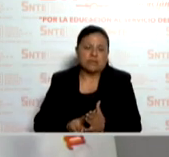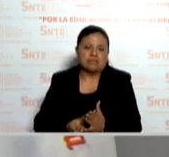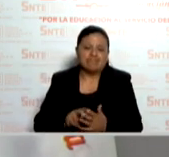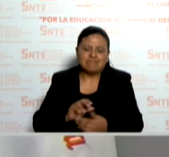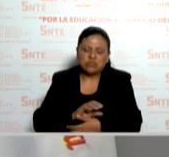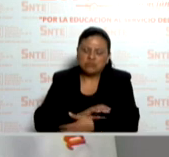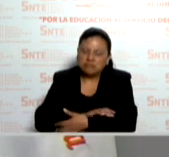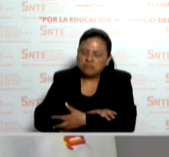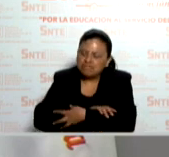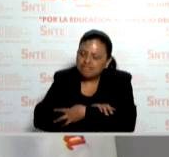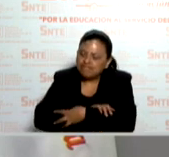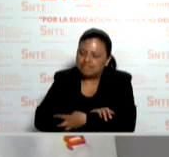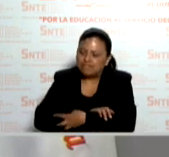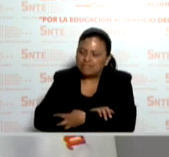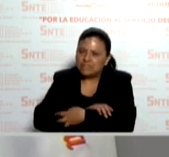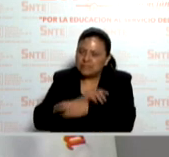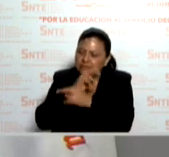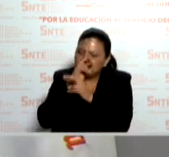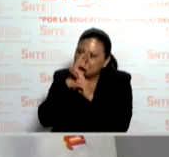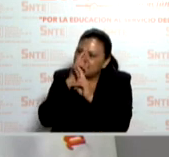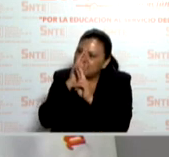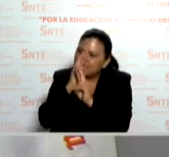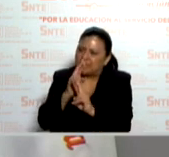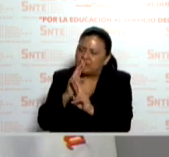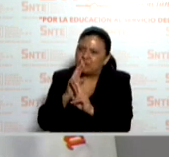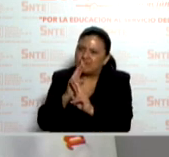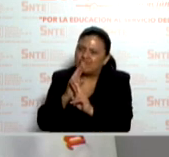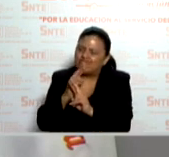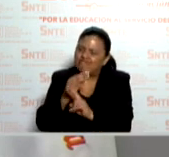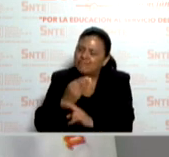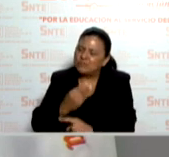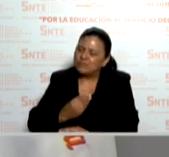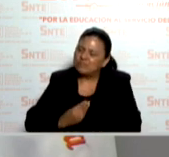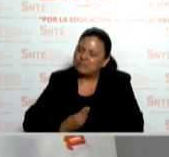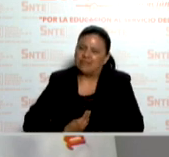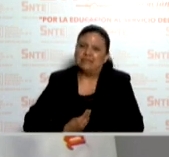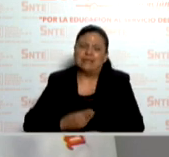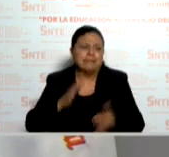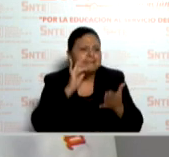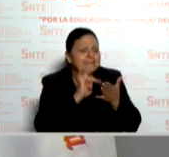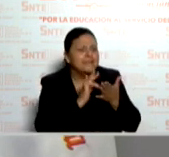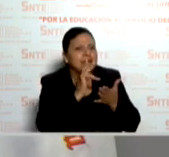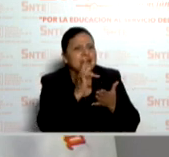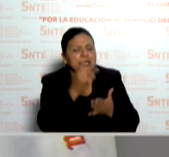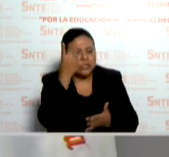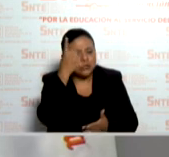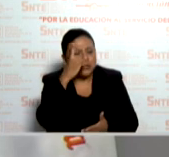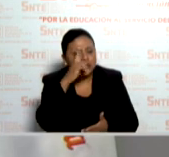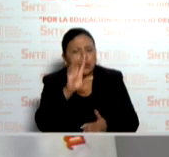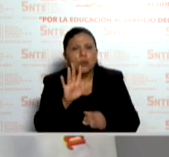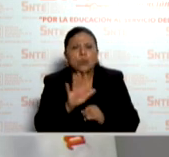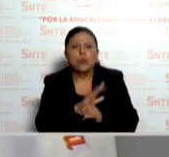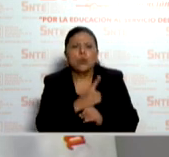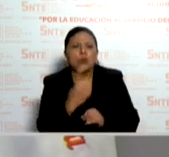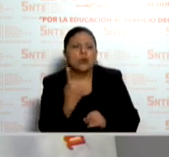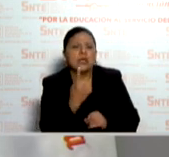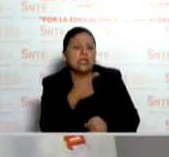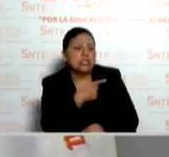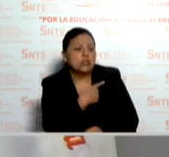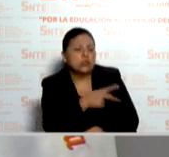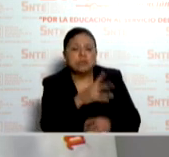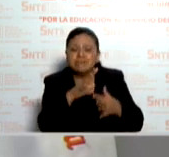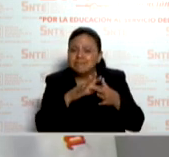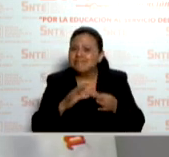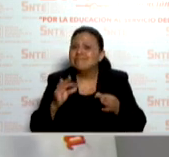solidaridad, respeto y tolerancia. Gracias, doctor, por su contribución a la